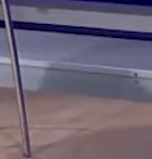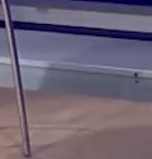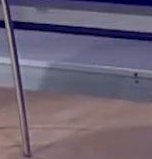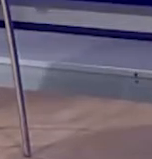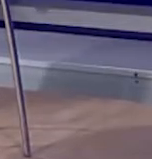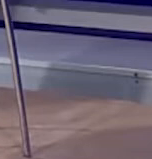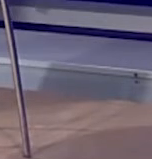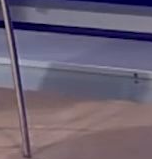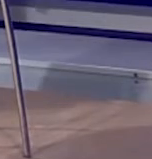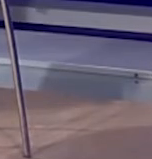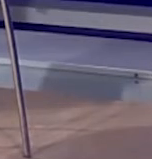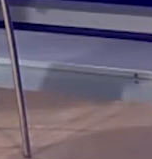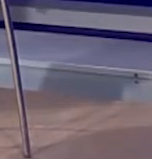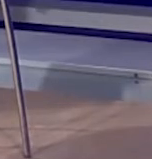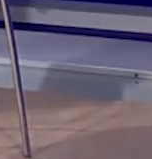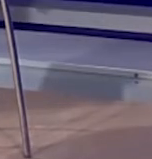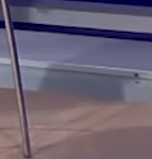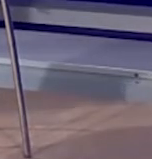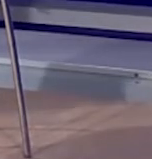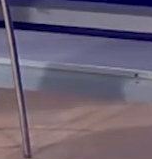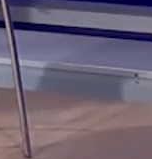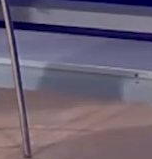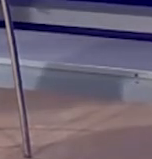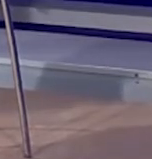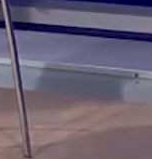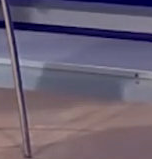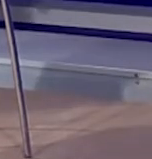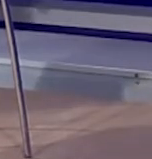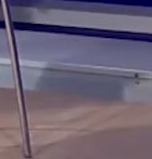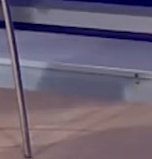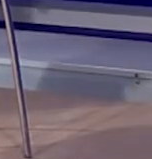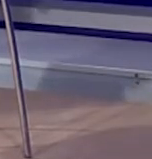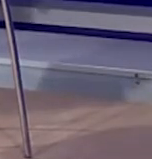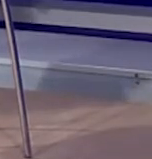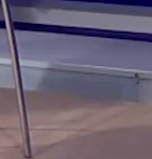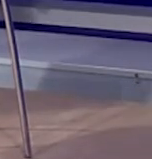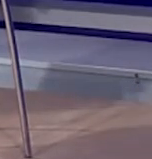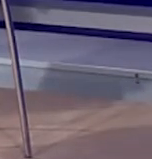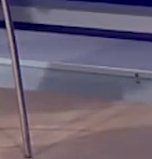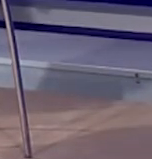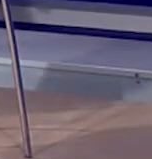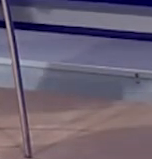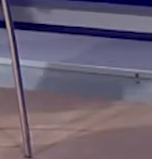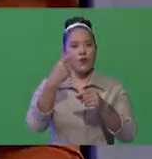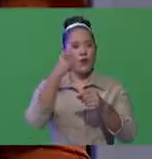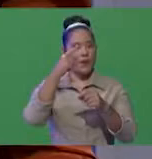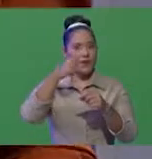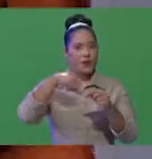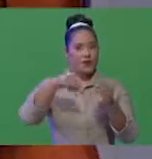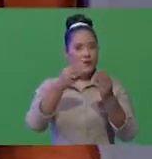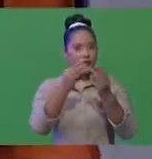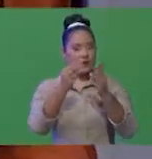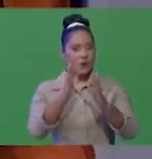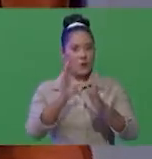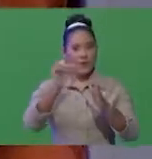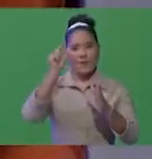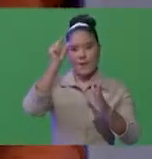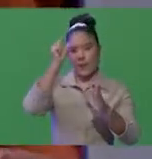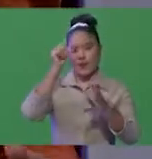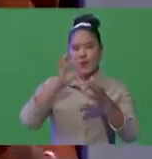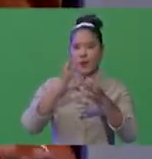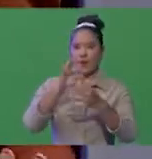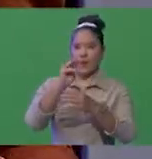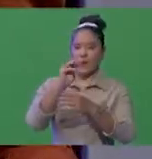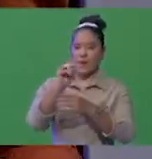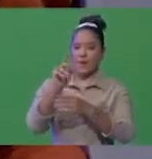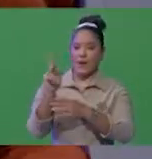que así sea. Yo decía al principio que se llama Cooperativa de Ahorro, Crédito y Servicios Múltiples de Servidores Públicos del Ministerio de Administración Pública. Pero